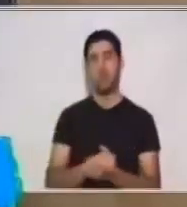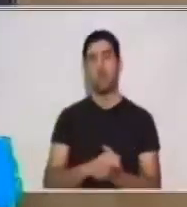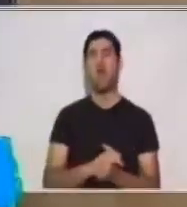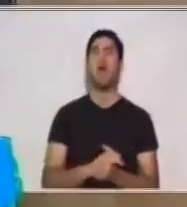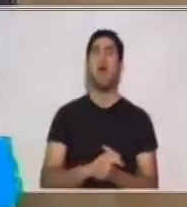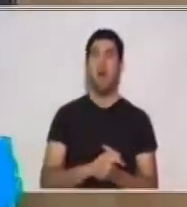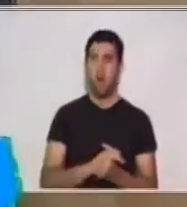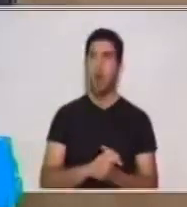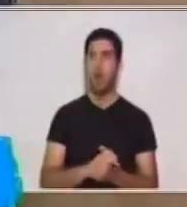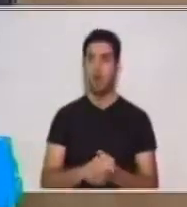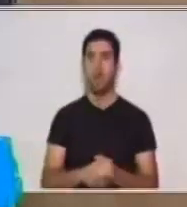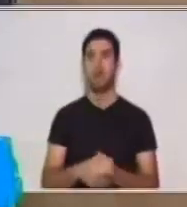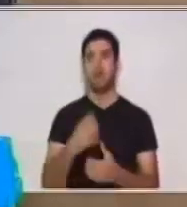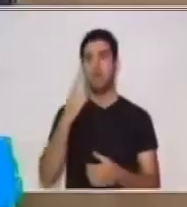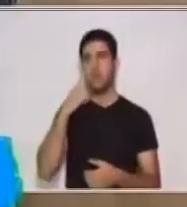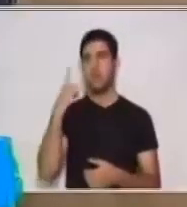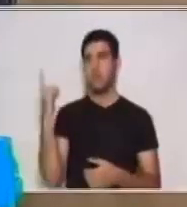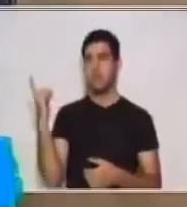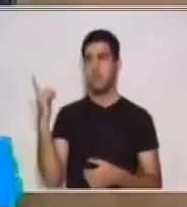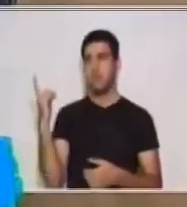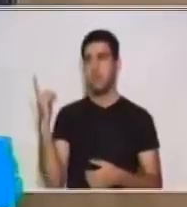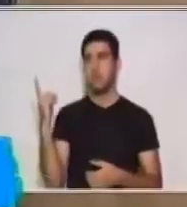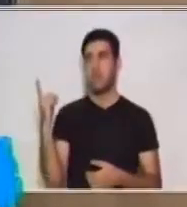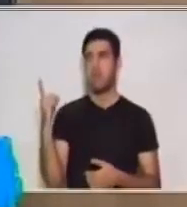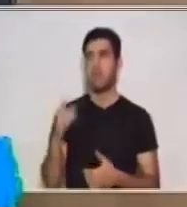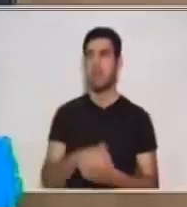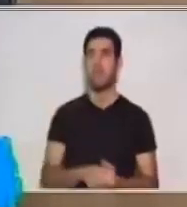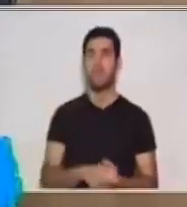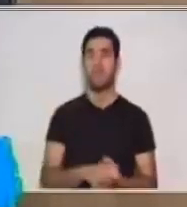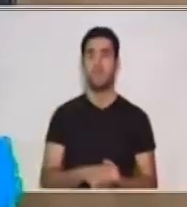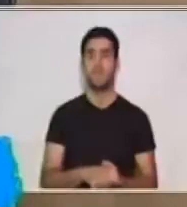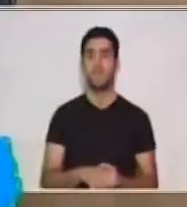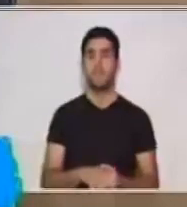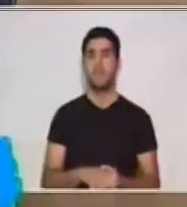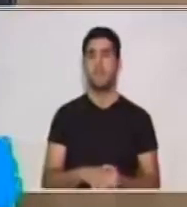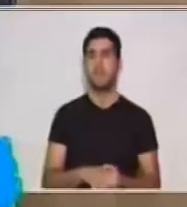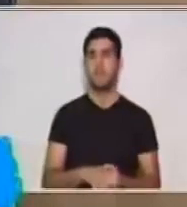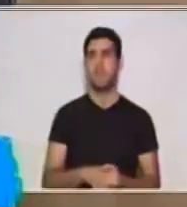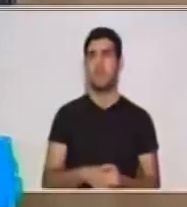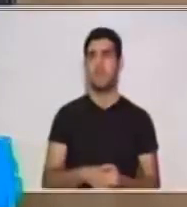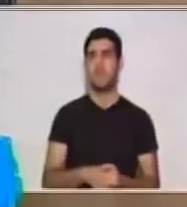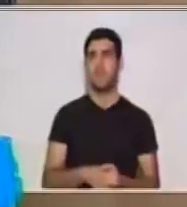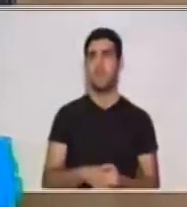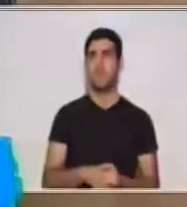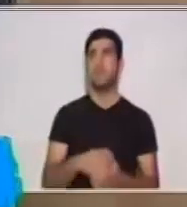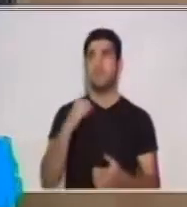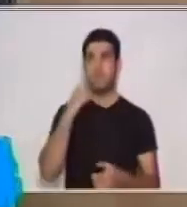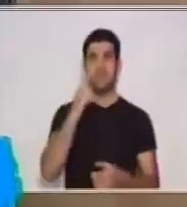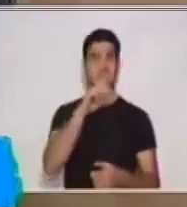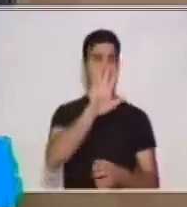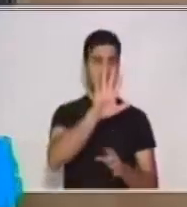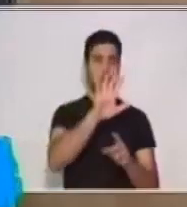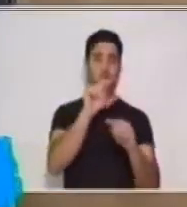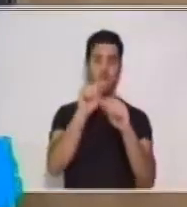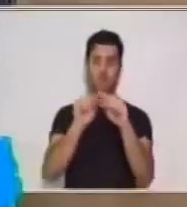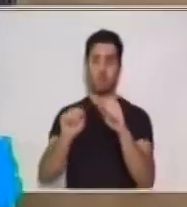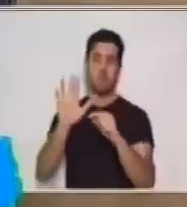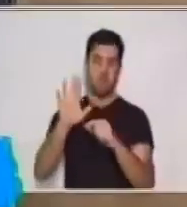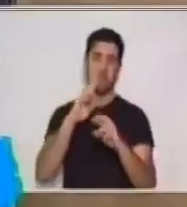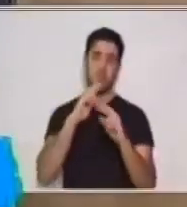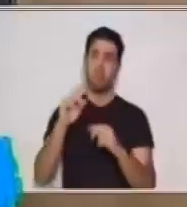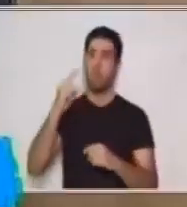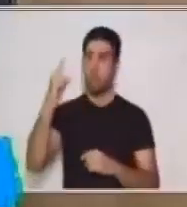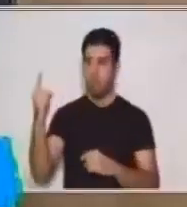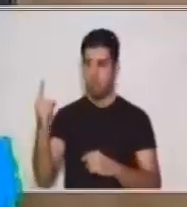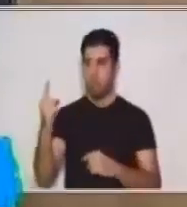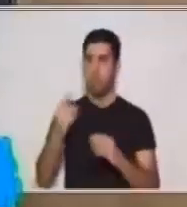5 es a 20, ahora 1 es a 4 y queda simplificado. Si